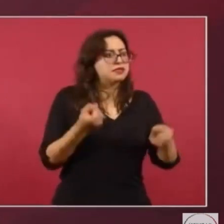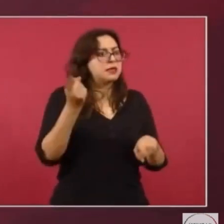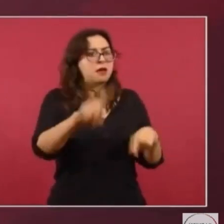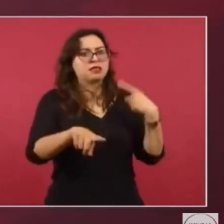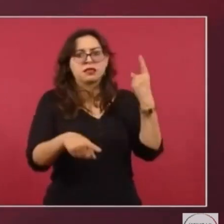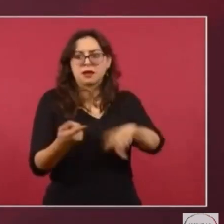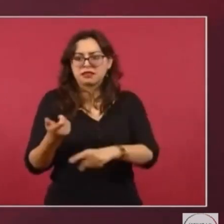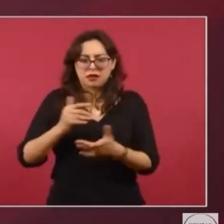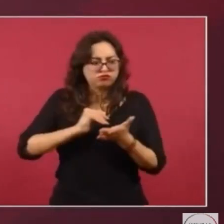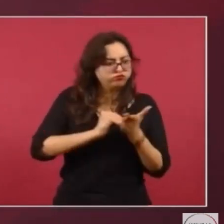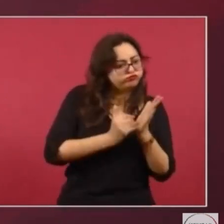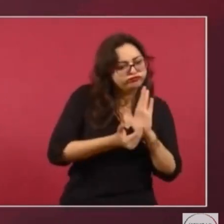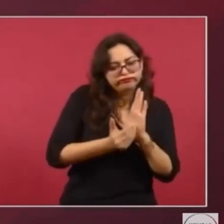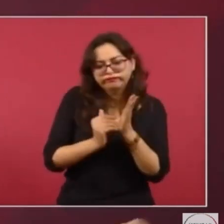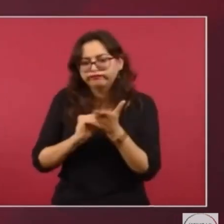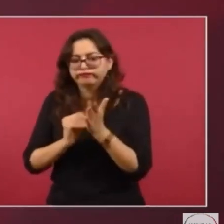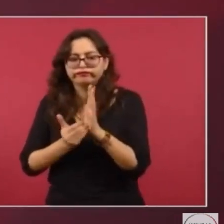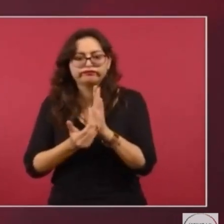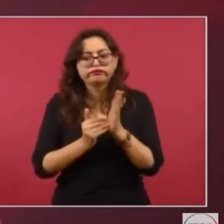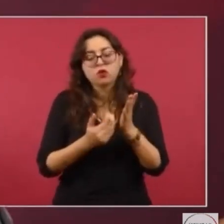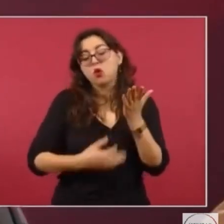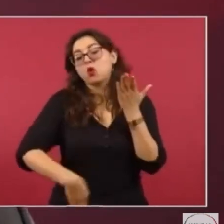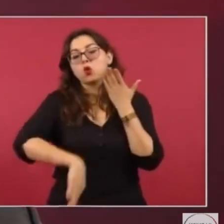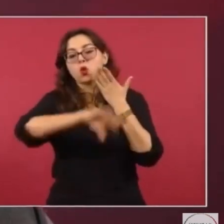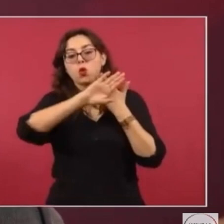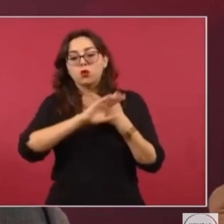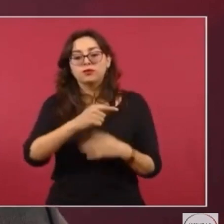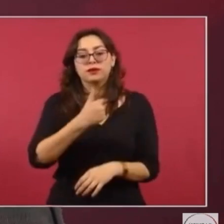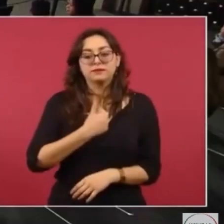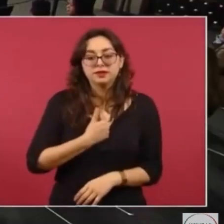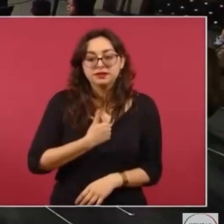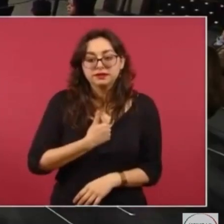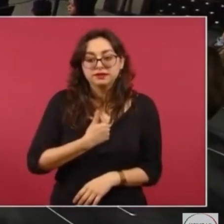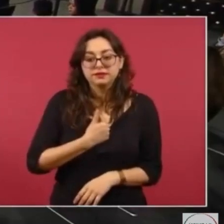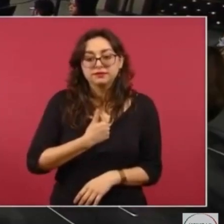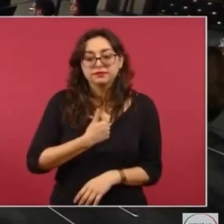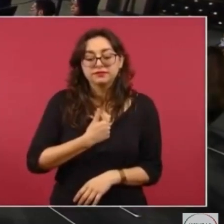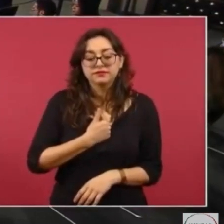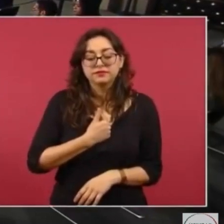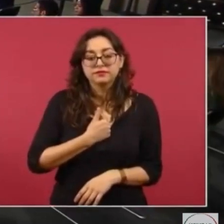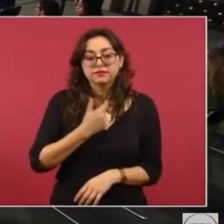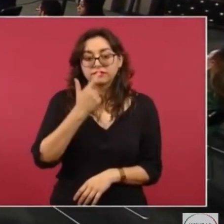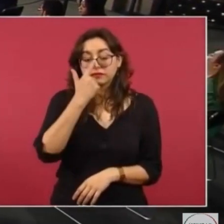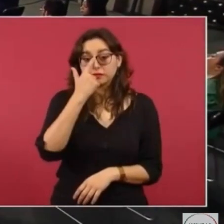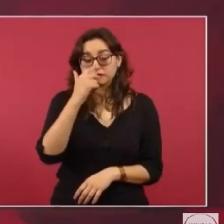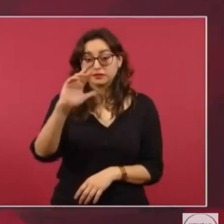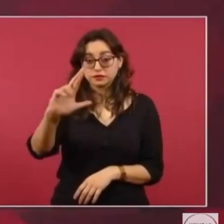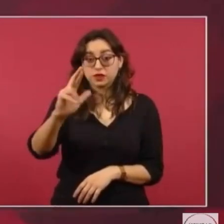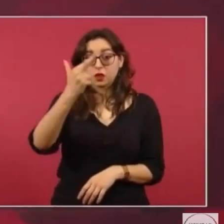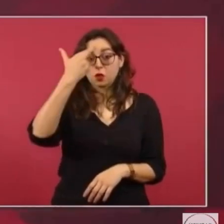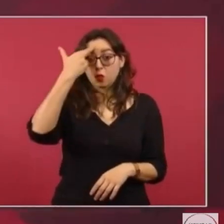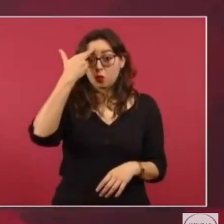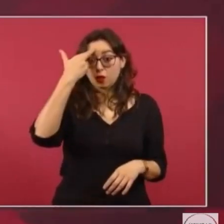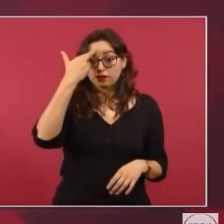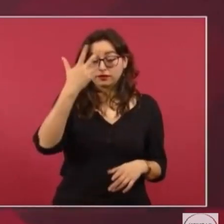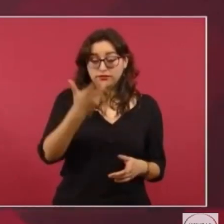Acuérdense de que el secretario de Comunicaciones y Transporte en ese entonces, de Fox,